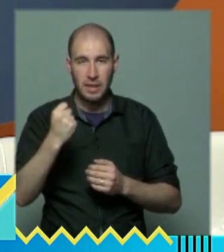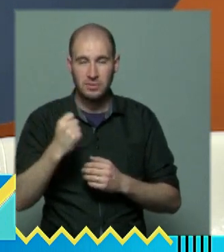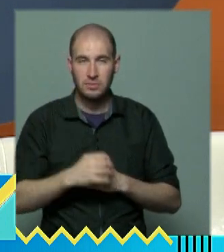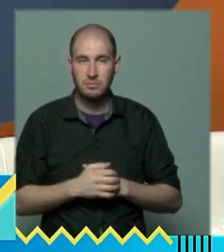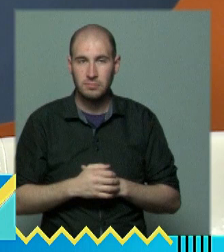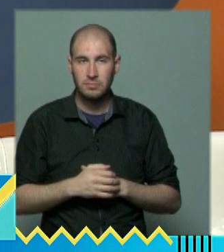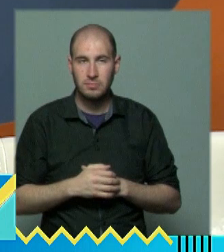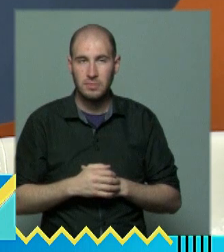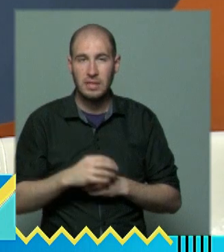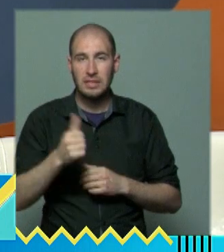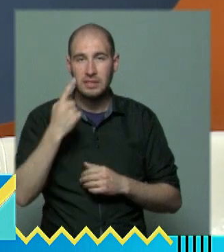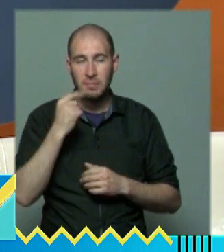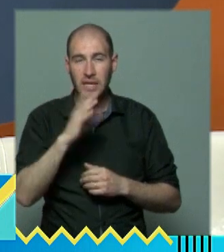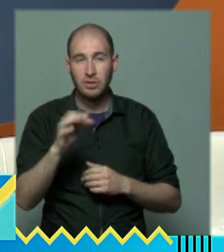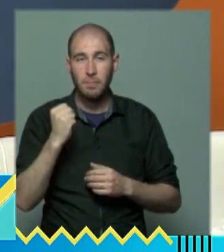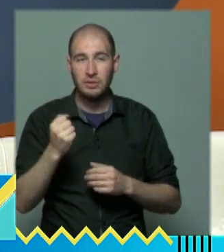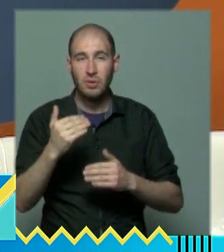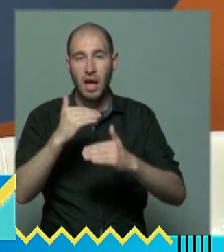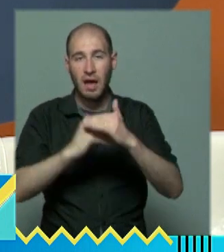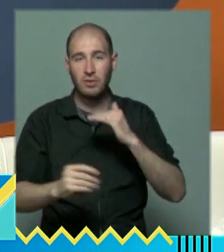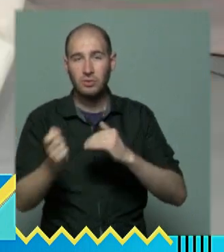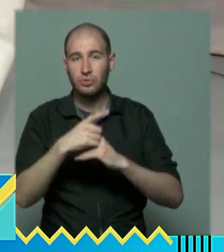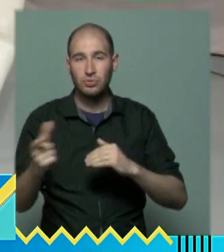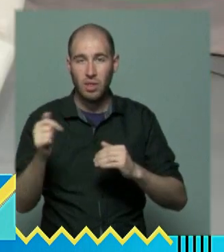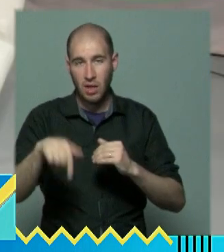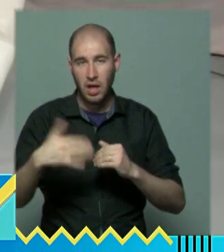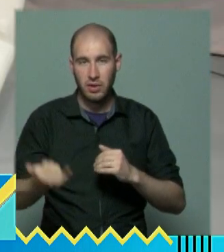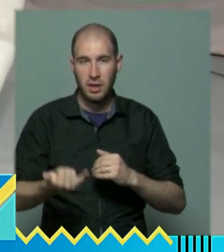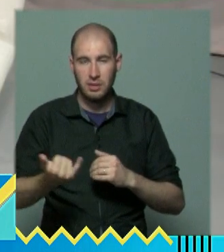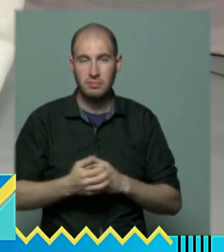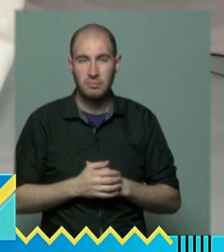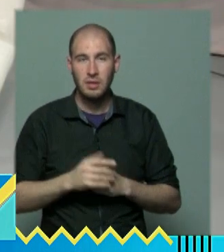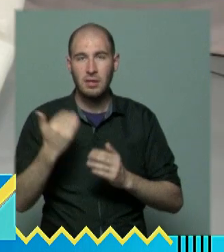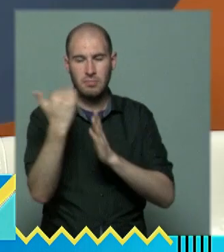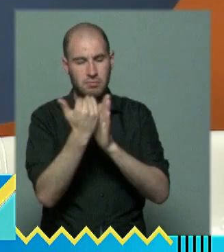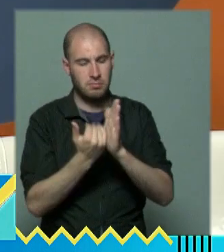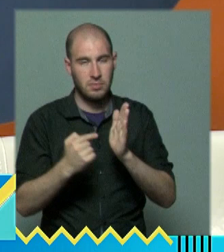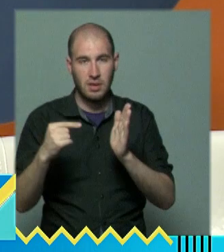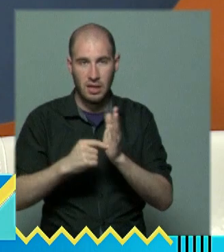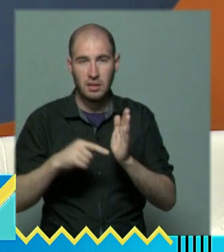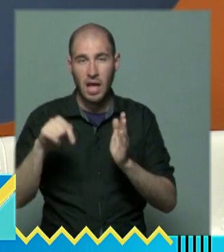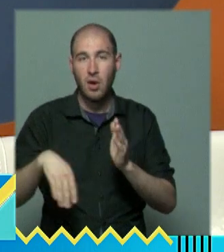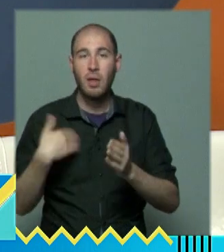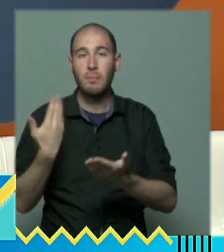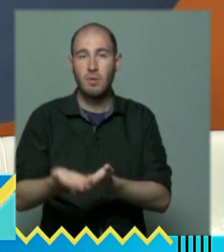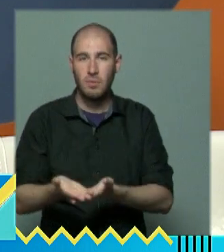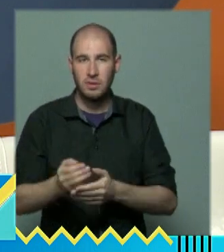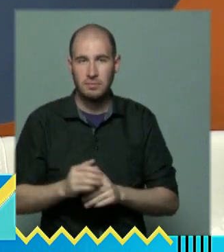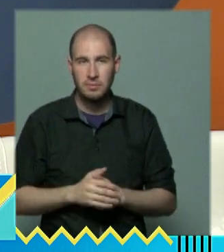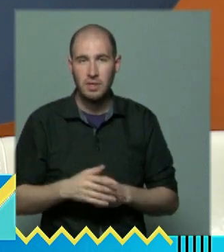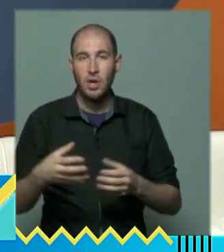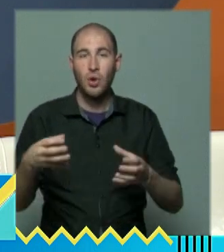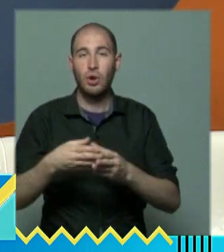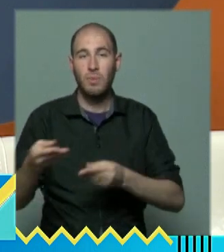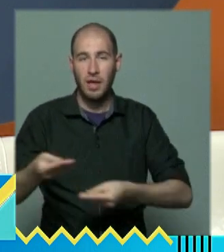es 6.500 pesos por debajo del salario que hoy tenemos. Digo, estas son las condiciones que hoy está planteando el